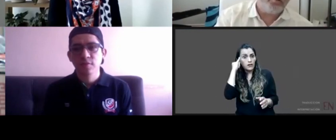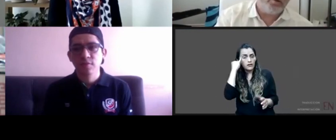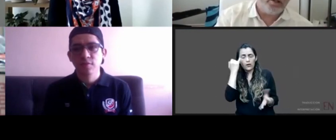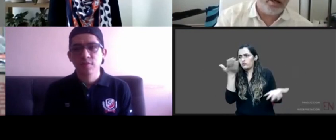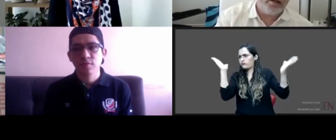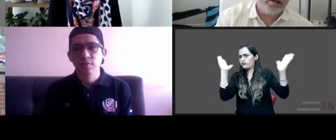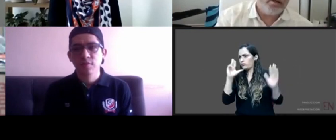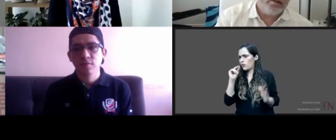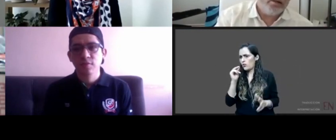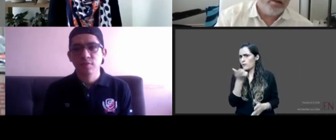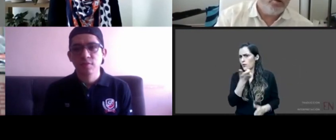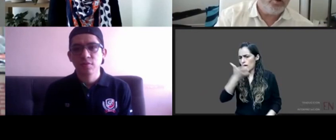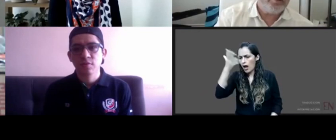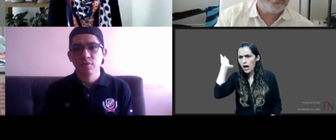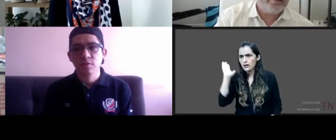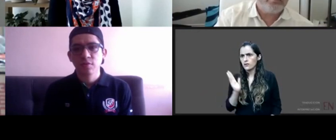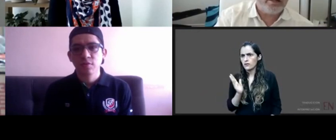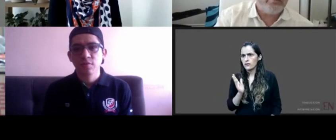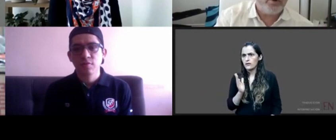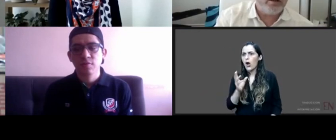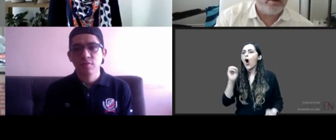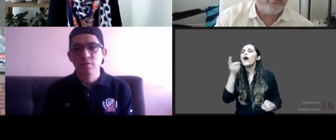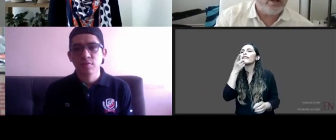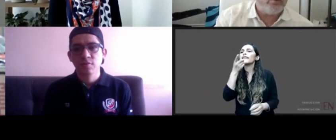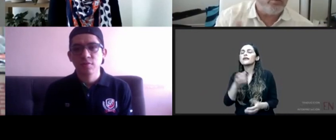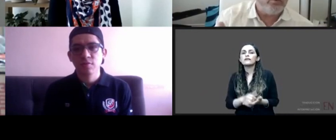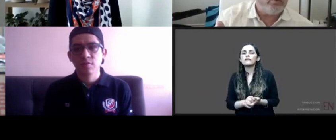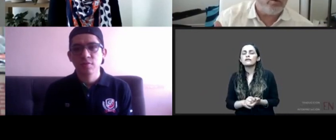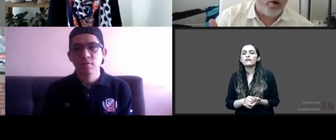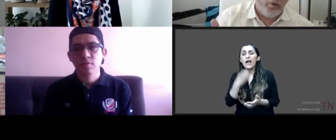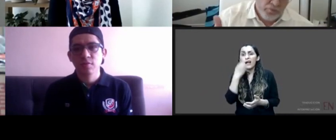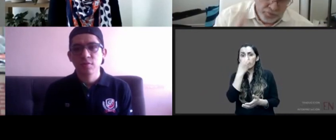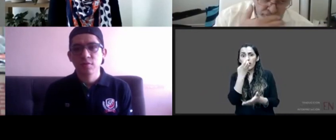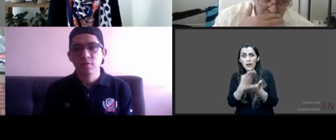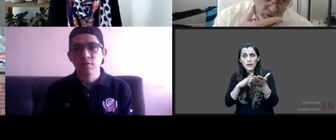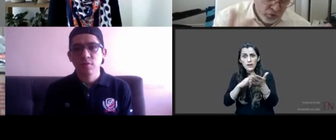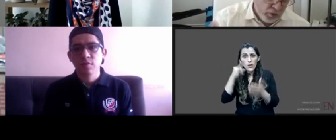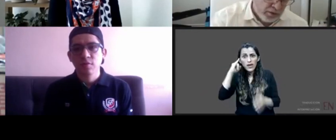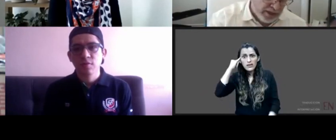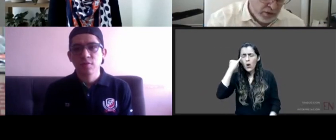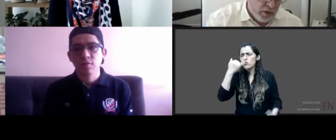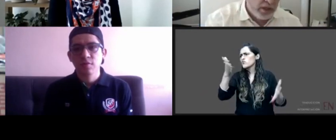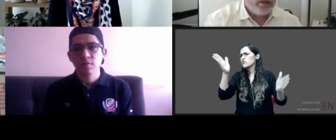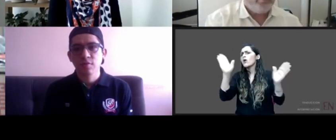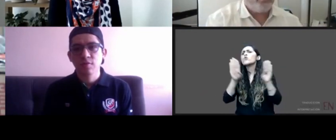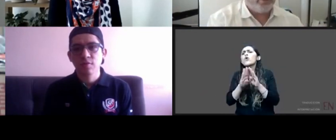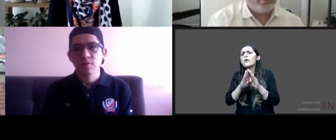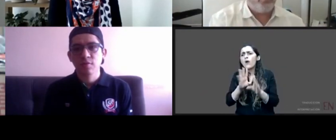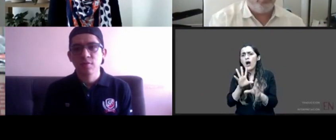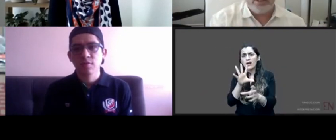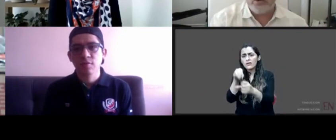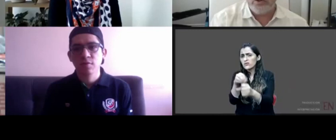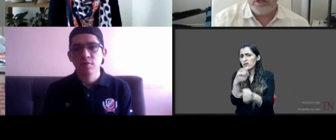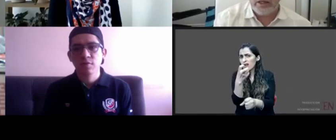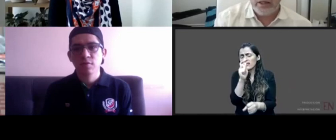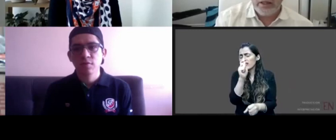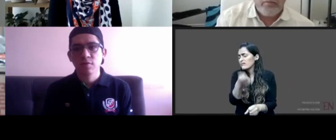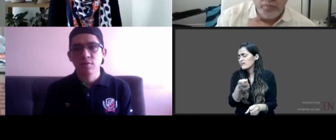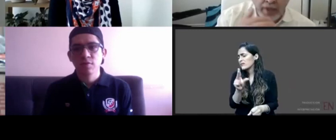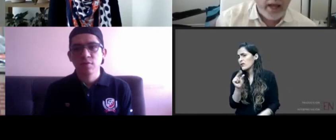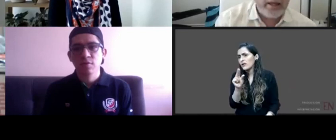desintegración nacional. No se acepta que pueda haber una escuela bilingüe, por ejemplo, a